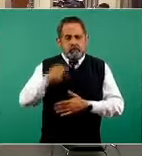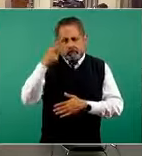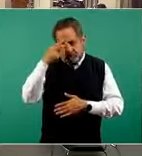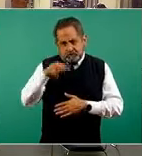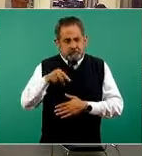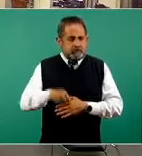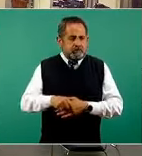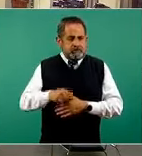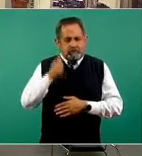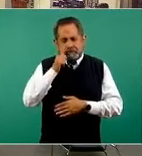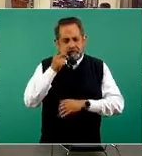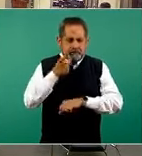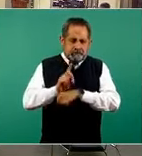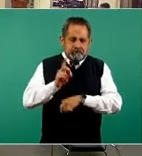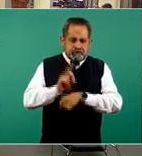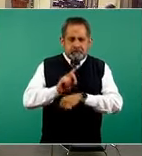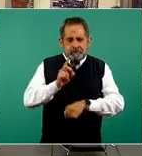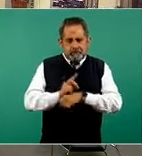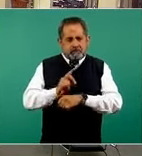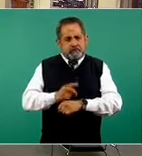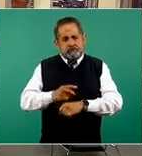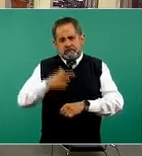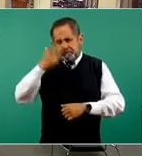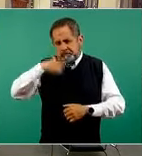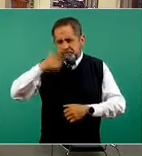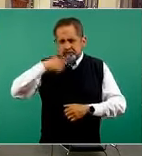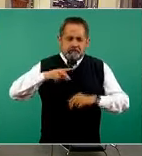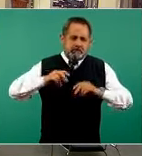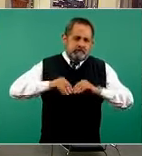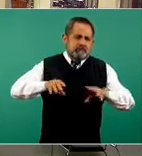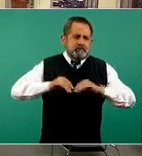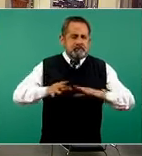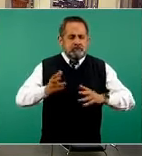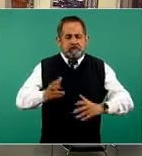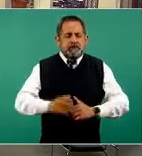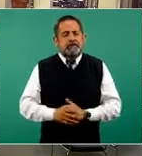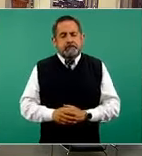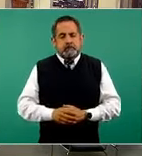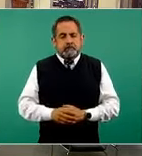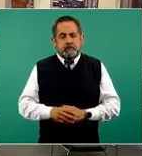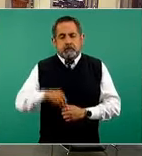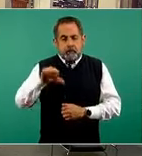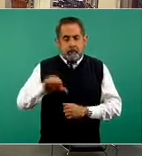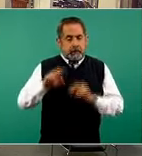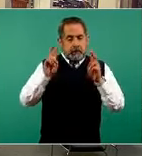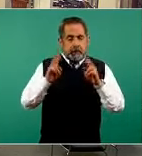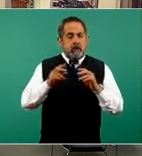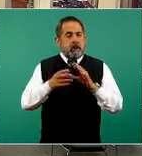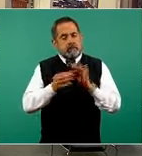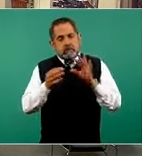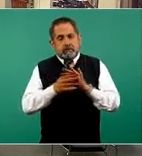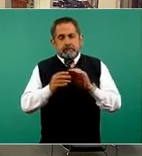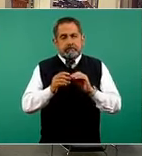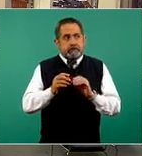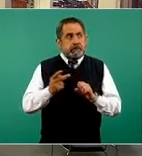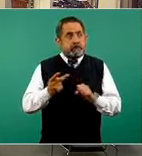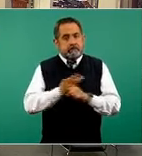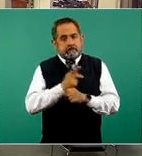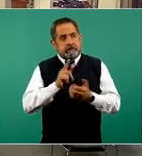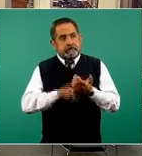pues todas las conferencias en relación al tema. El día de hoy vamos a estar actualizando la